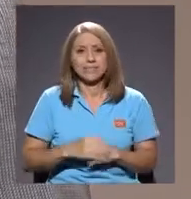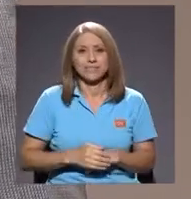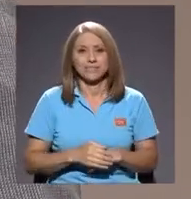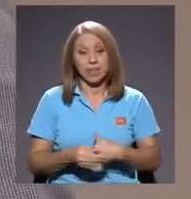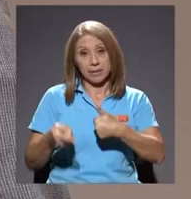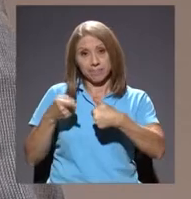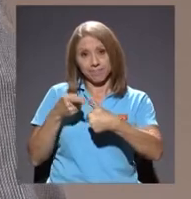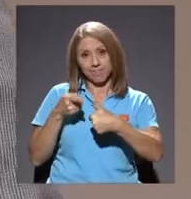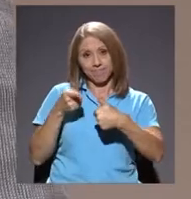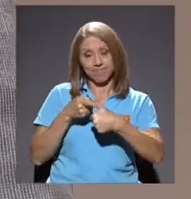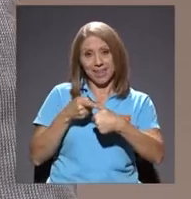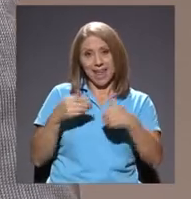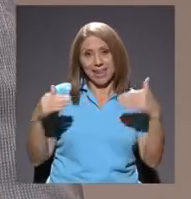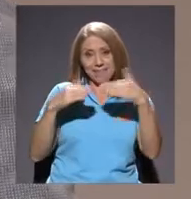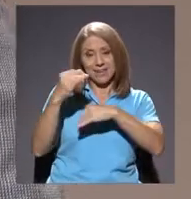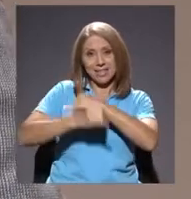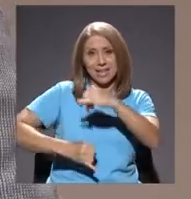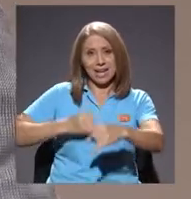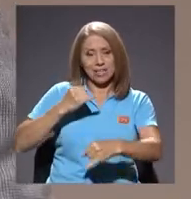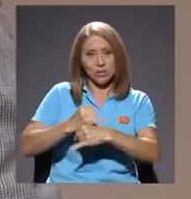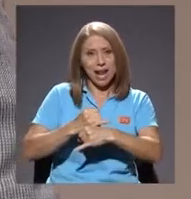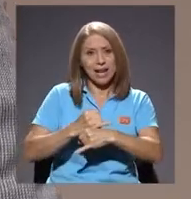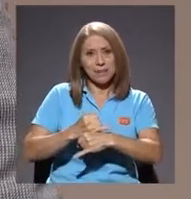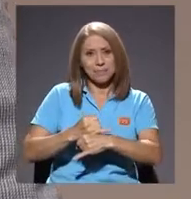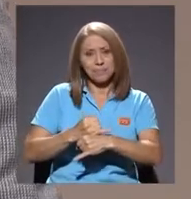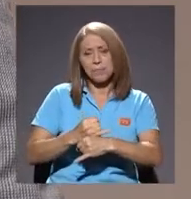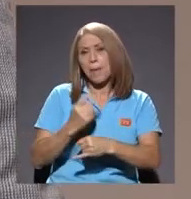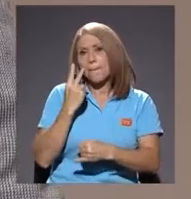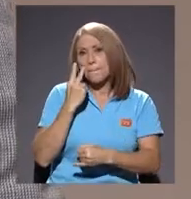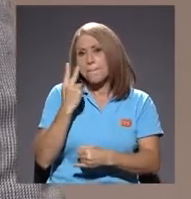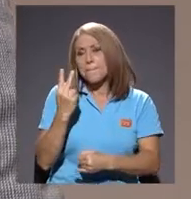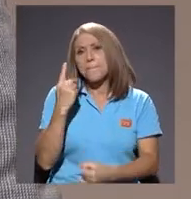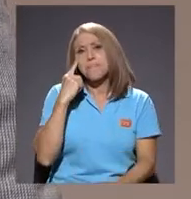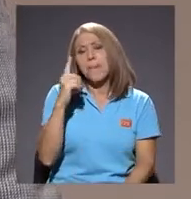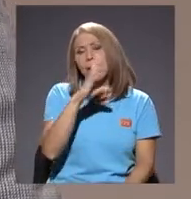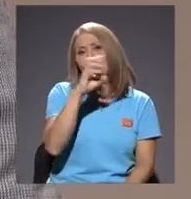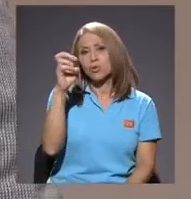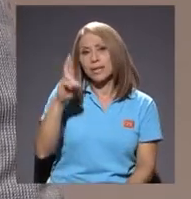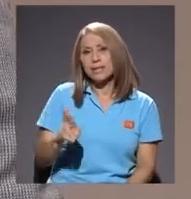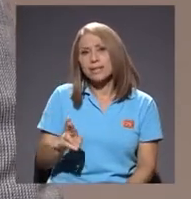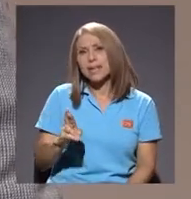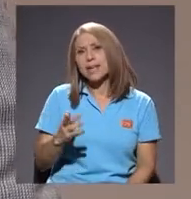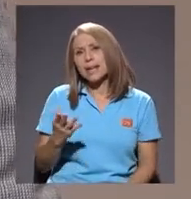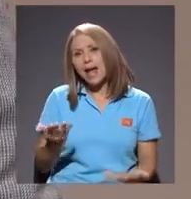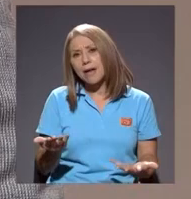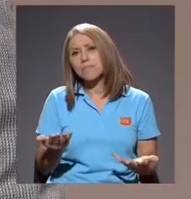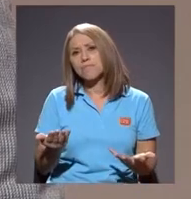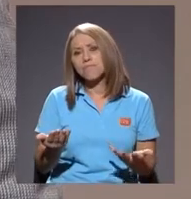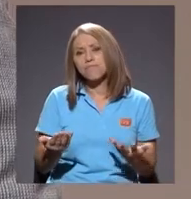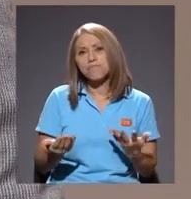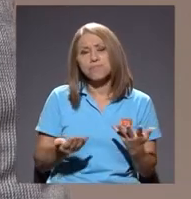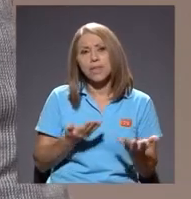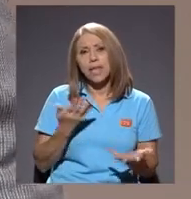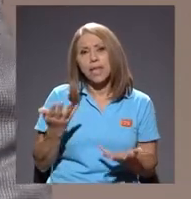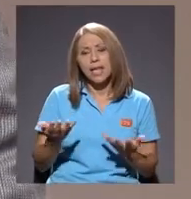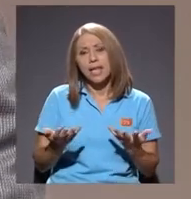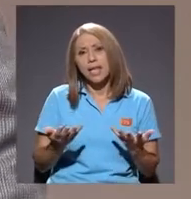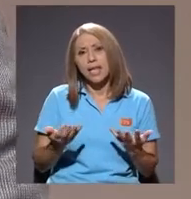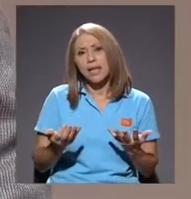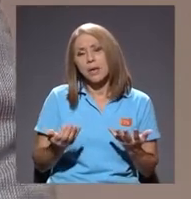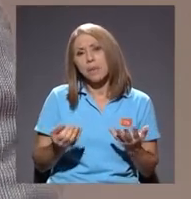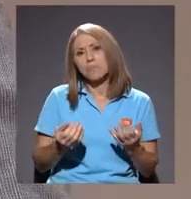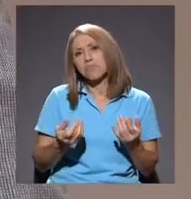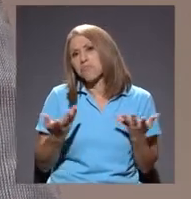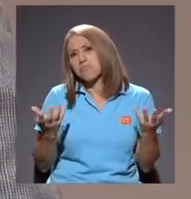tenemos un entorno que para costa rica podríamos llamar es positivo en términos